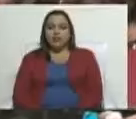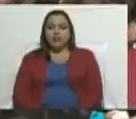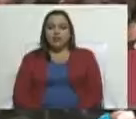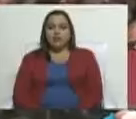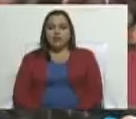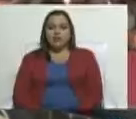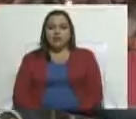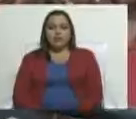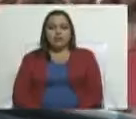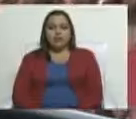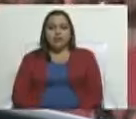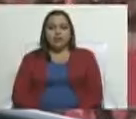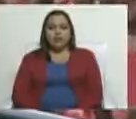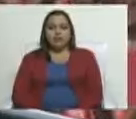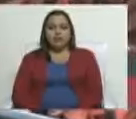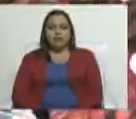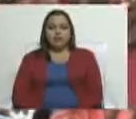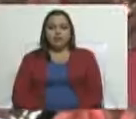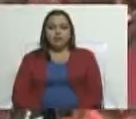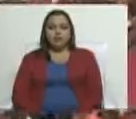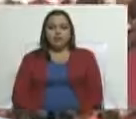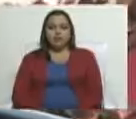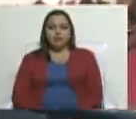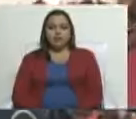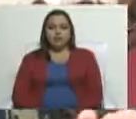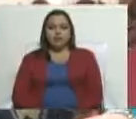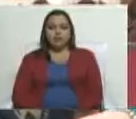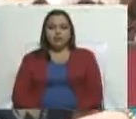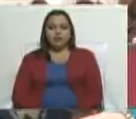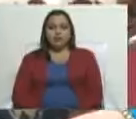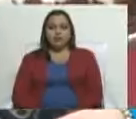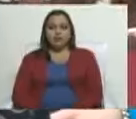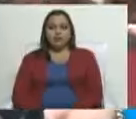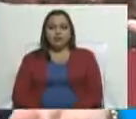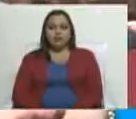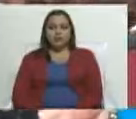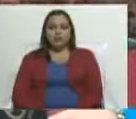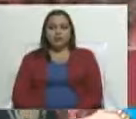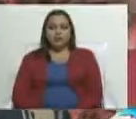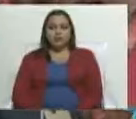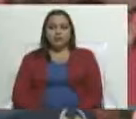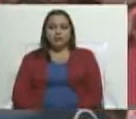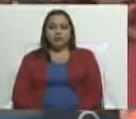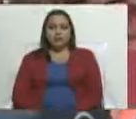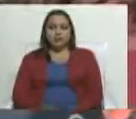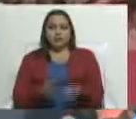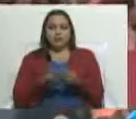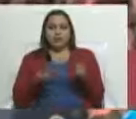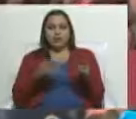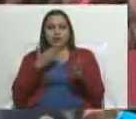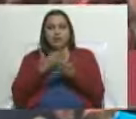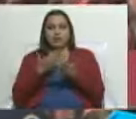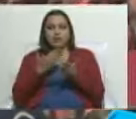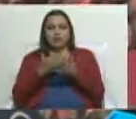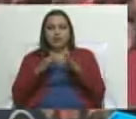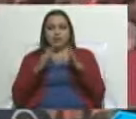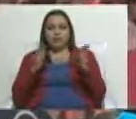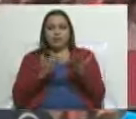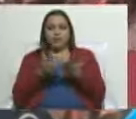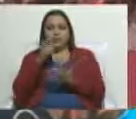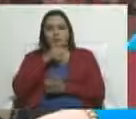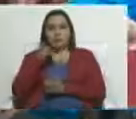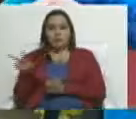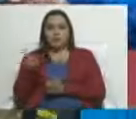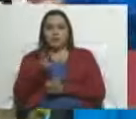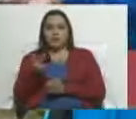mucha movilización, con mucha organización de pueblo, la paz, propone ante el mundo, ante la plenaria, ante el pueblo venezolano, esta ley